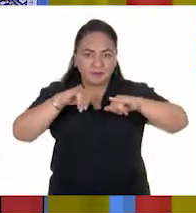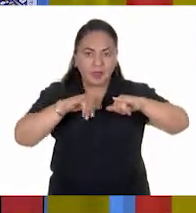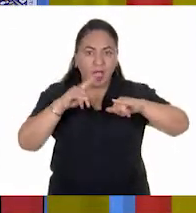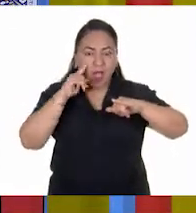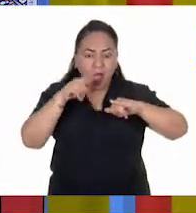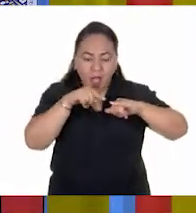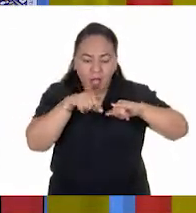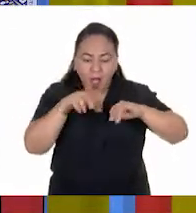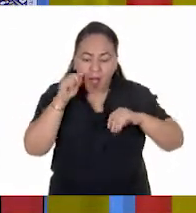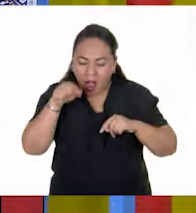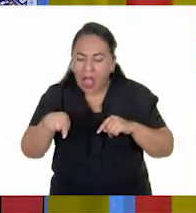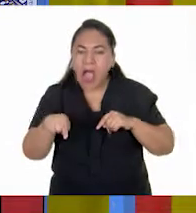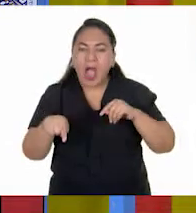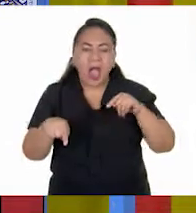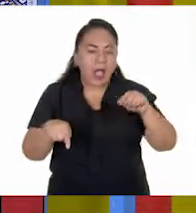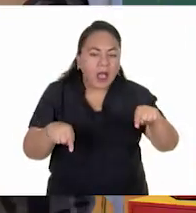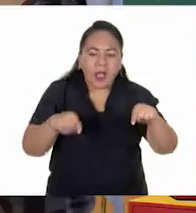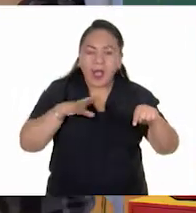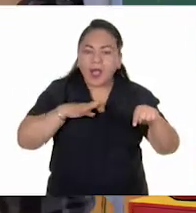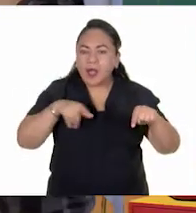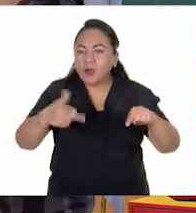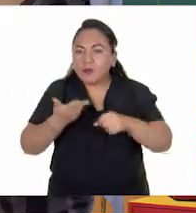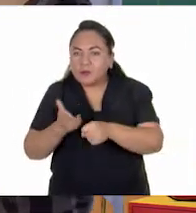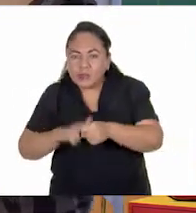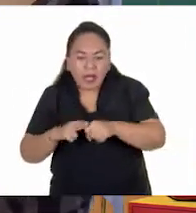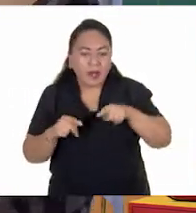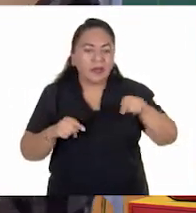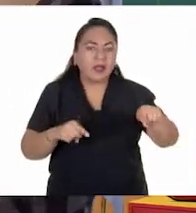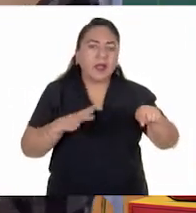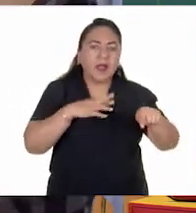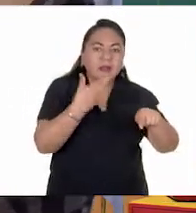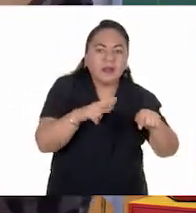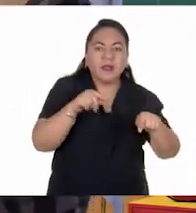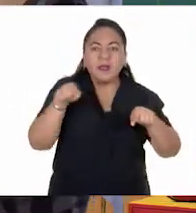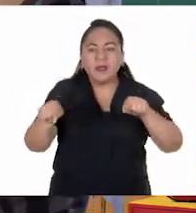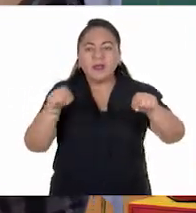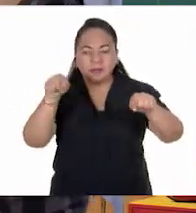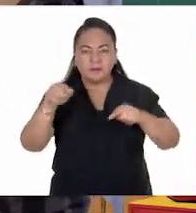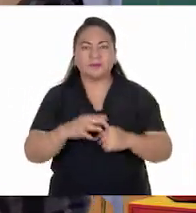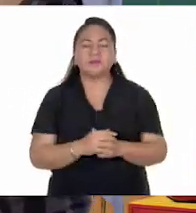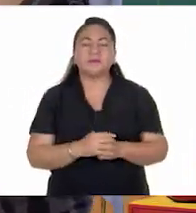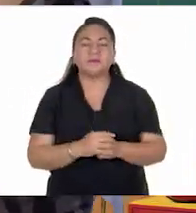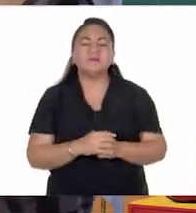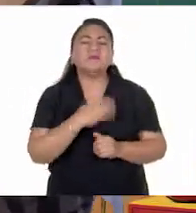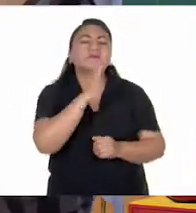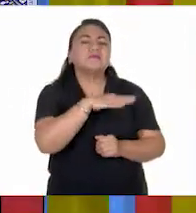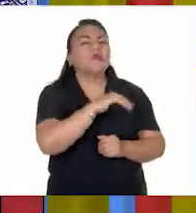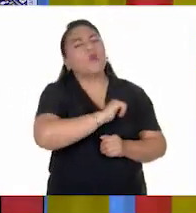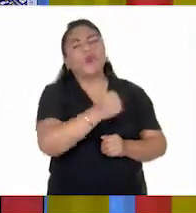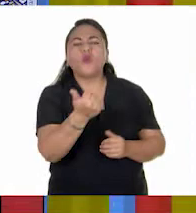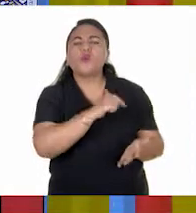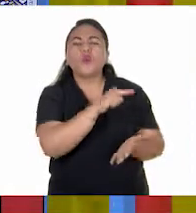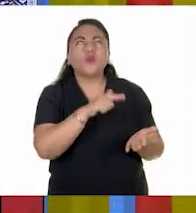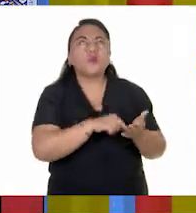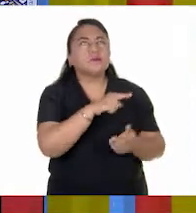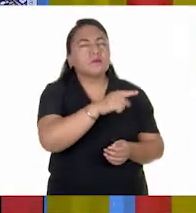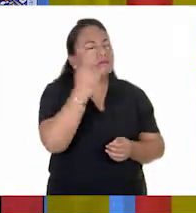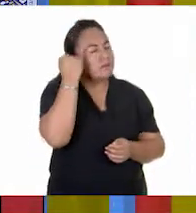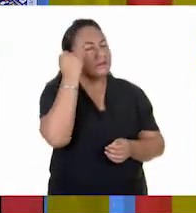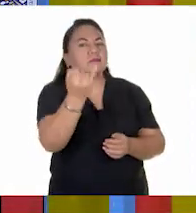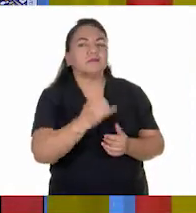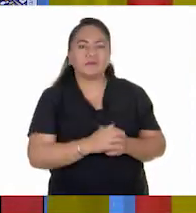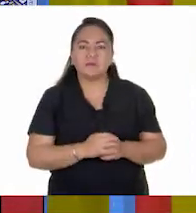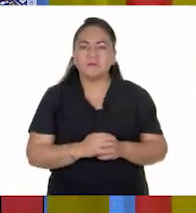tener lugares de referencia. Muy bien. Pili, por ejemplo, ¿otro lugar de referencia que se te ocurra